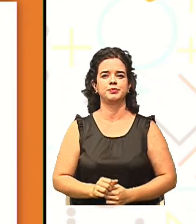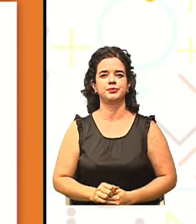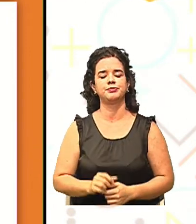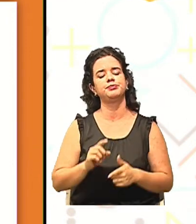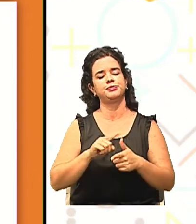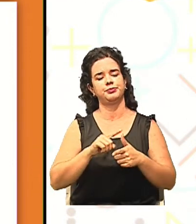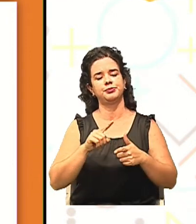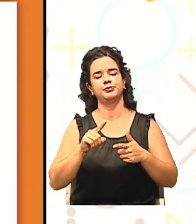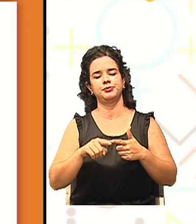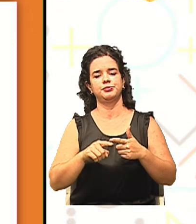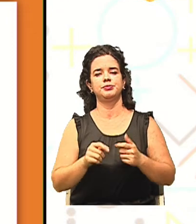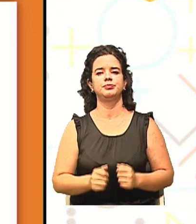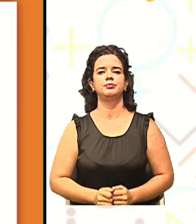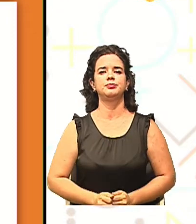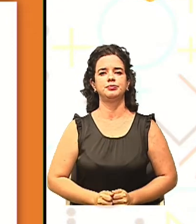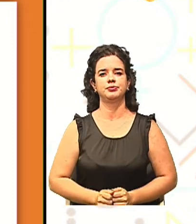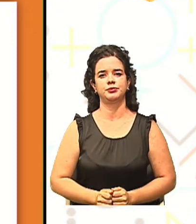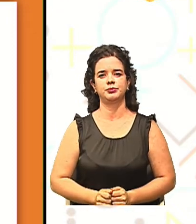entonces